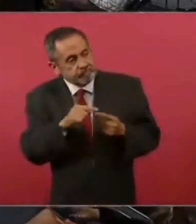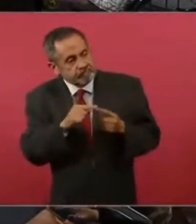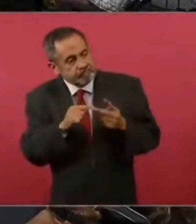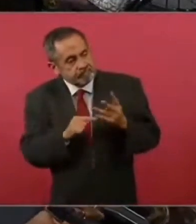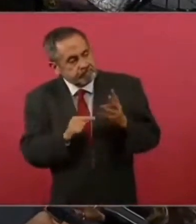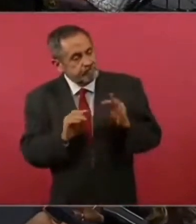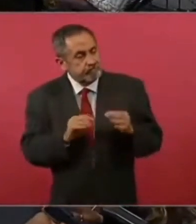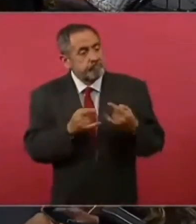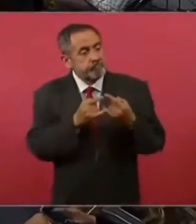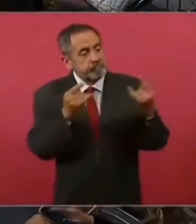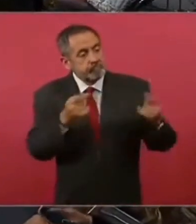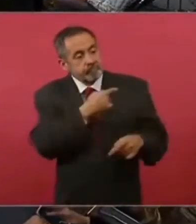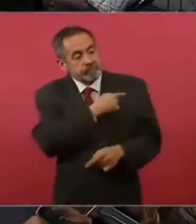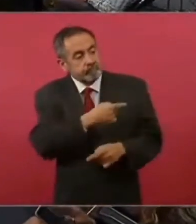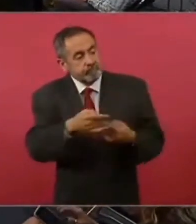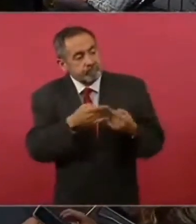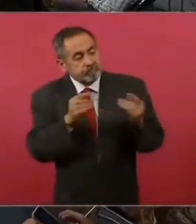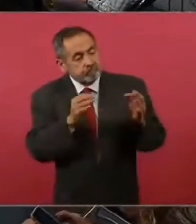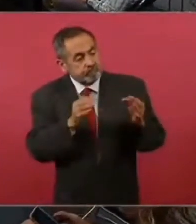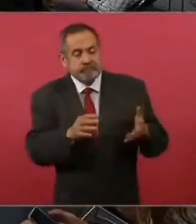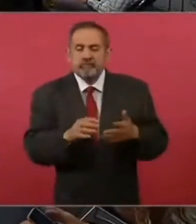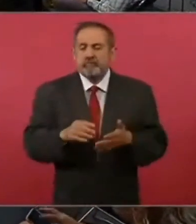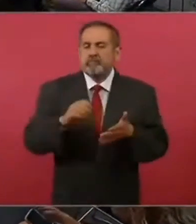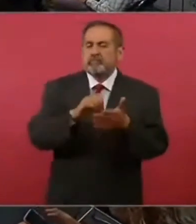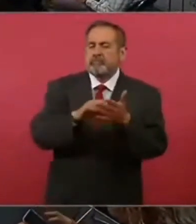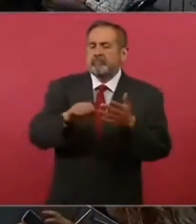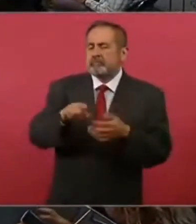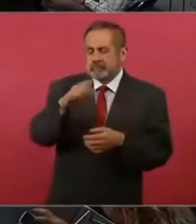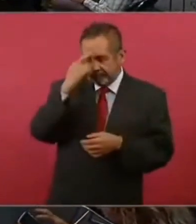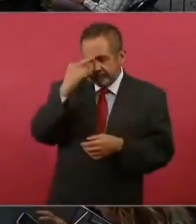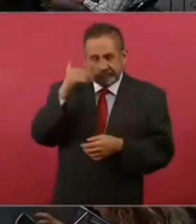claro que el que fue abogado